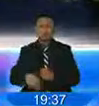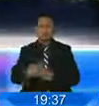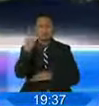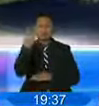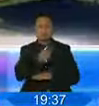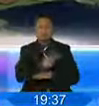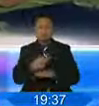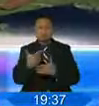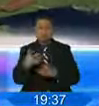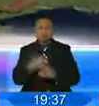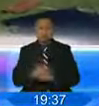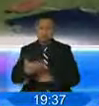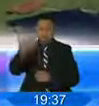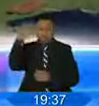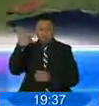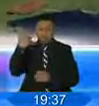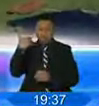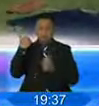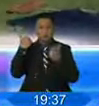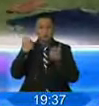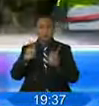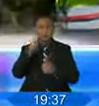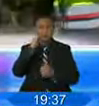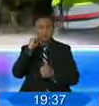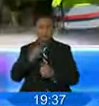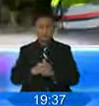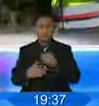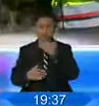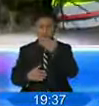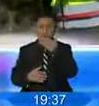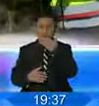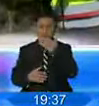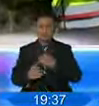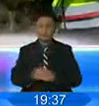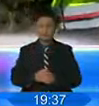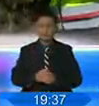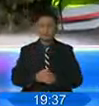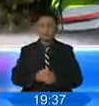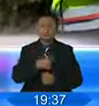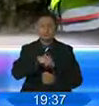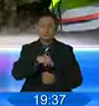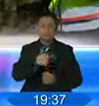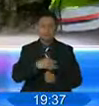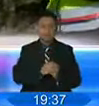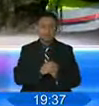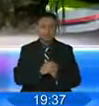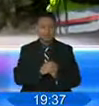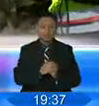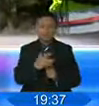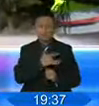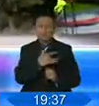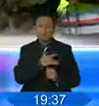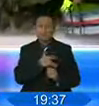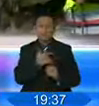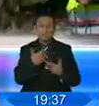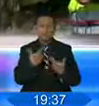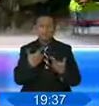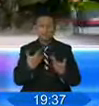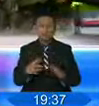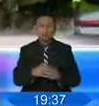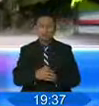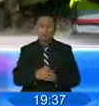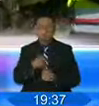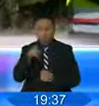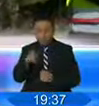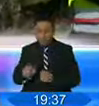ediciones obtuvieron grandes resultados entre los pequeños. Uno se lleva siempre esa gran recompensa de ver